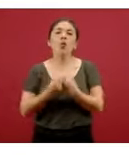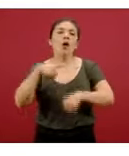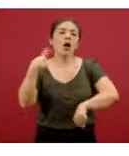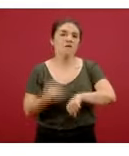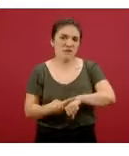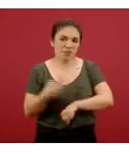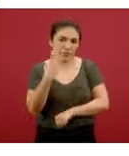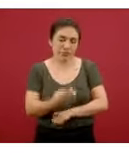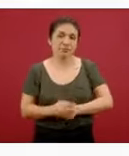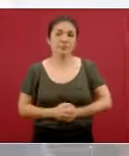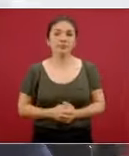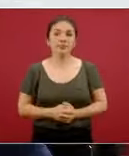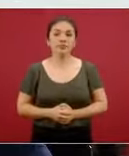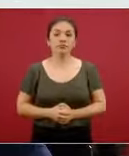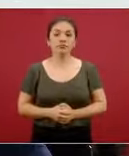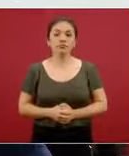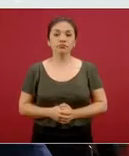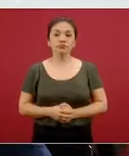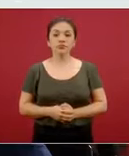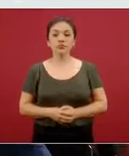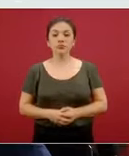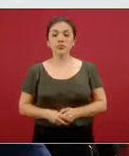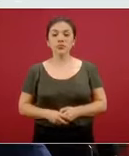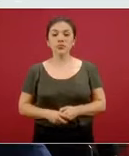encontraron. Veamos la siguiente diapositiva.